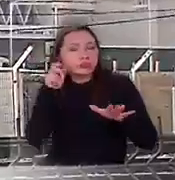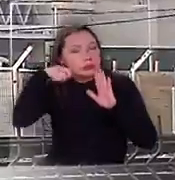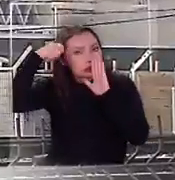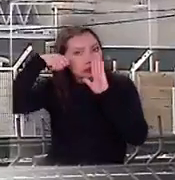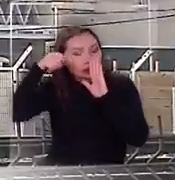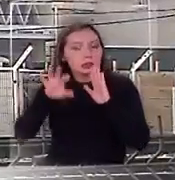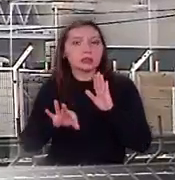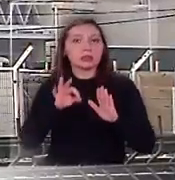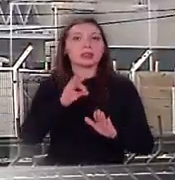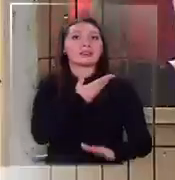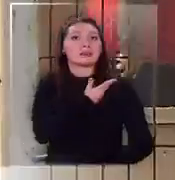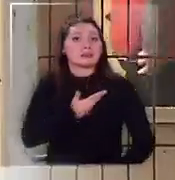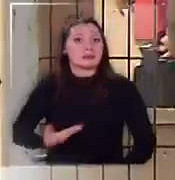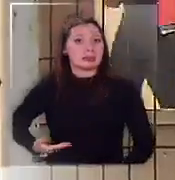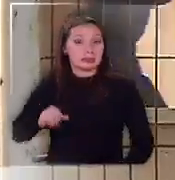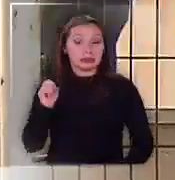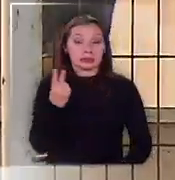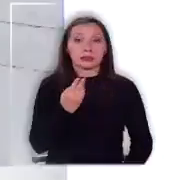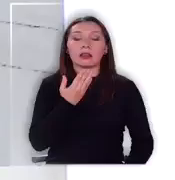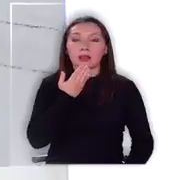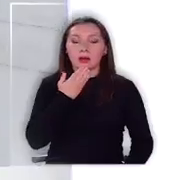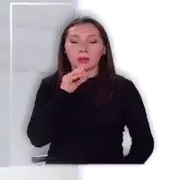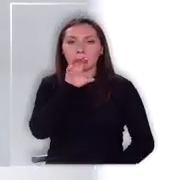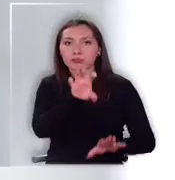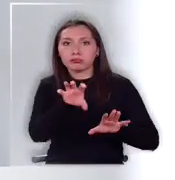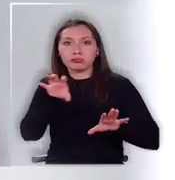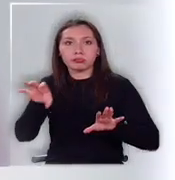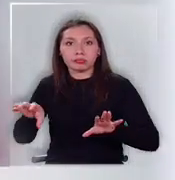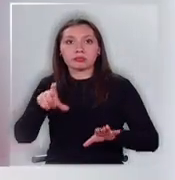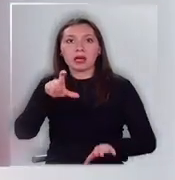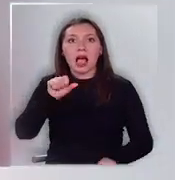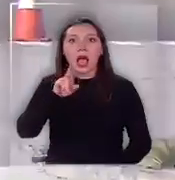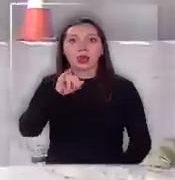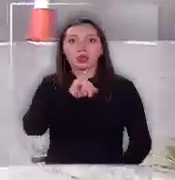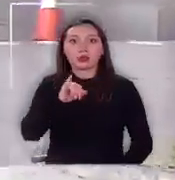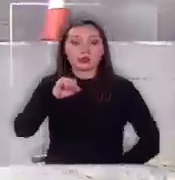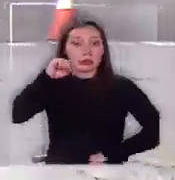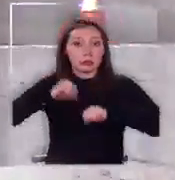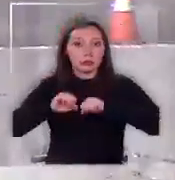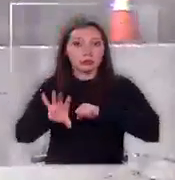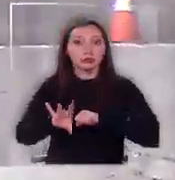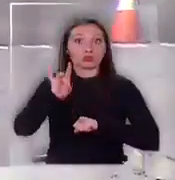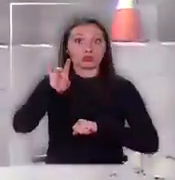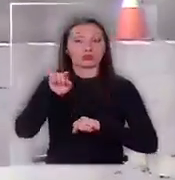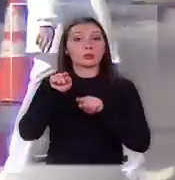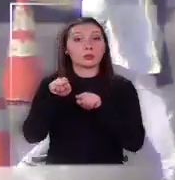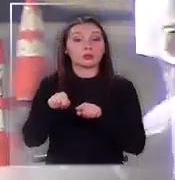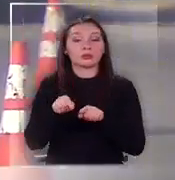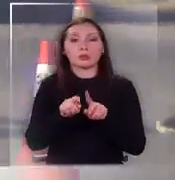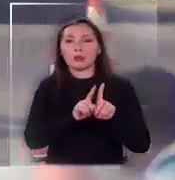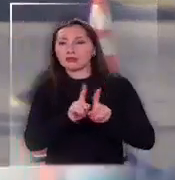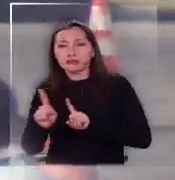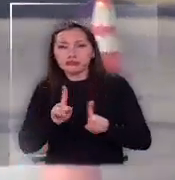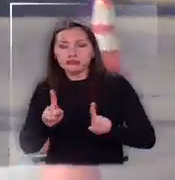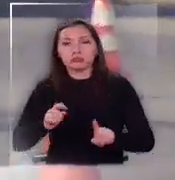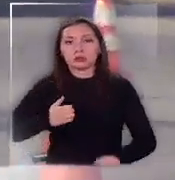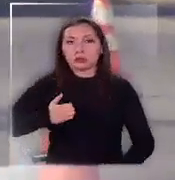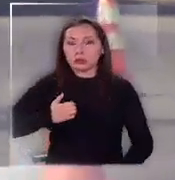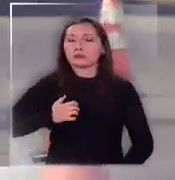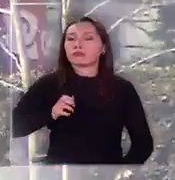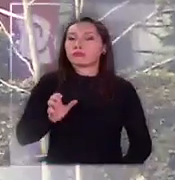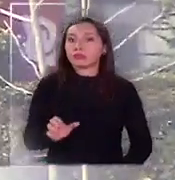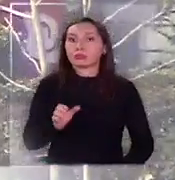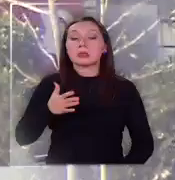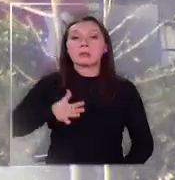del vicepresidente de Sofofa, José Juan Lugani, en Carosí. Allí precisamente hubo diligencias de la PDI este martes.